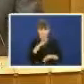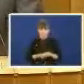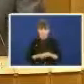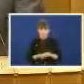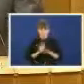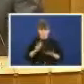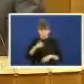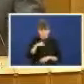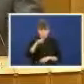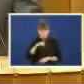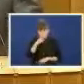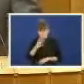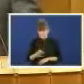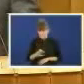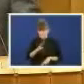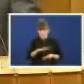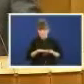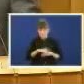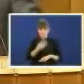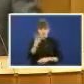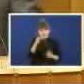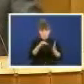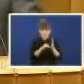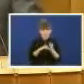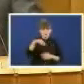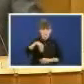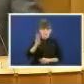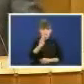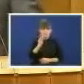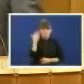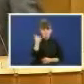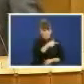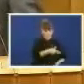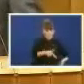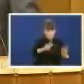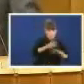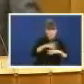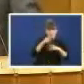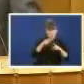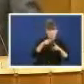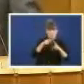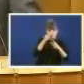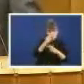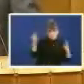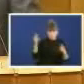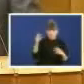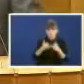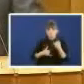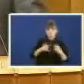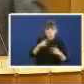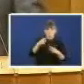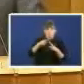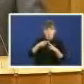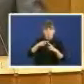que 4.000 megavatios concedidos por vostedes en concurso público e con rendimento mínimo para Galiza